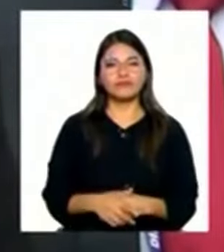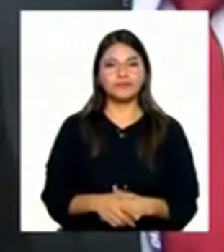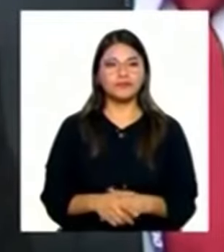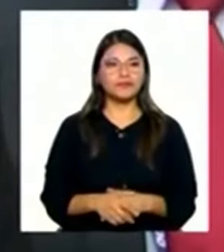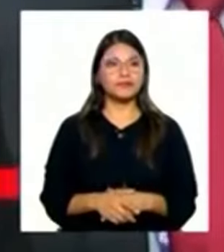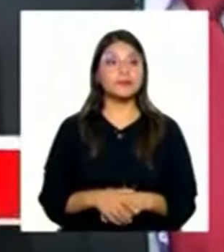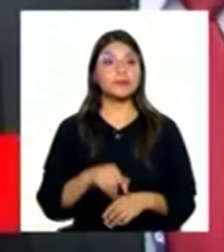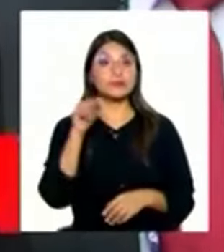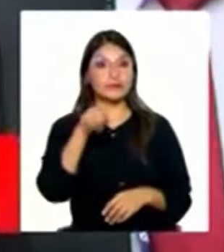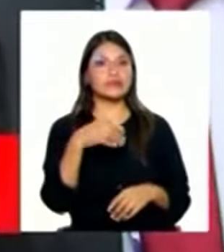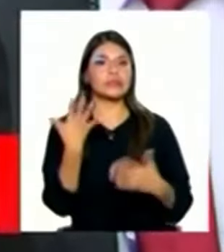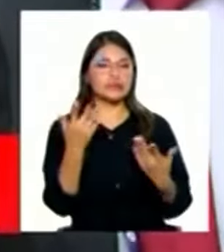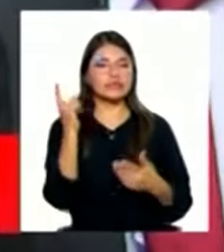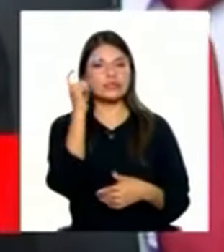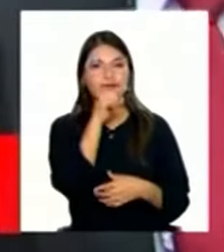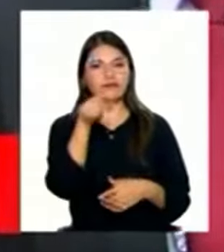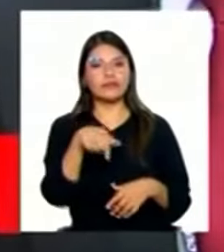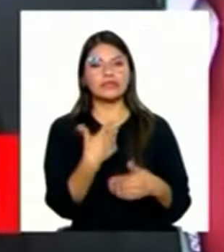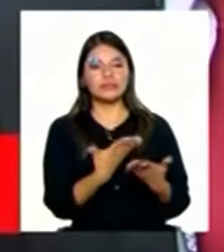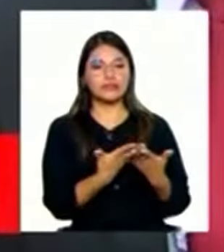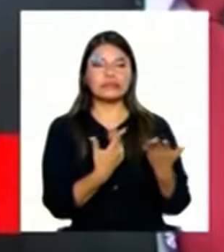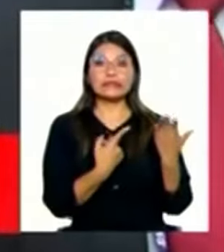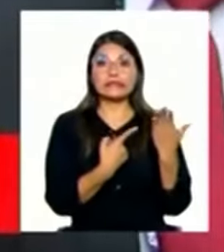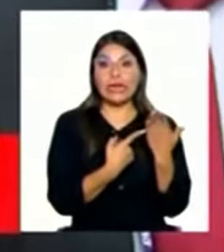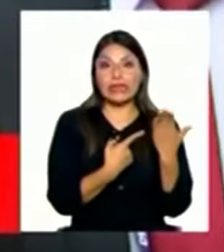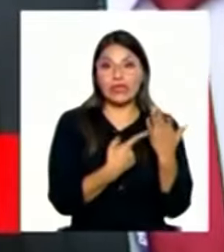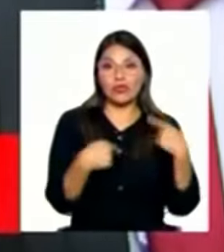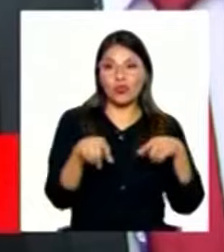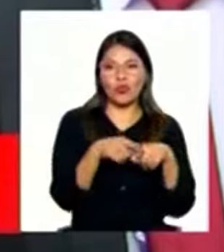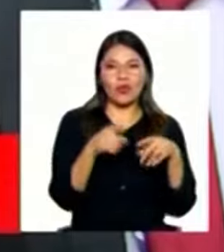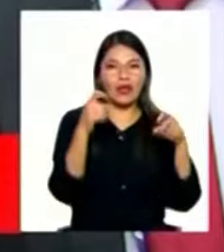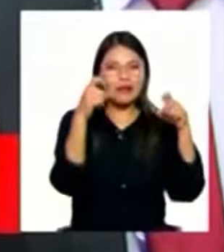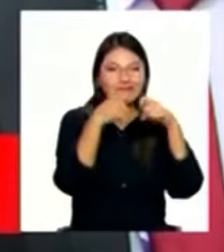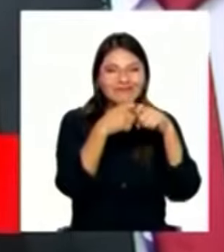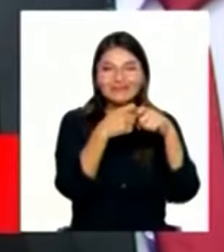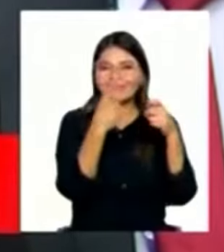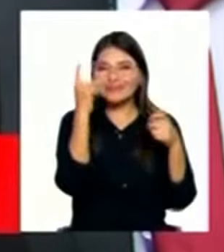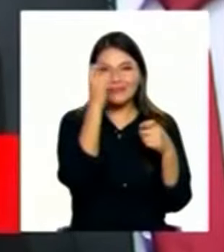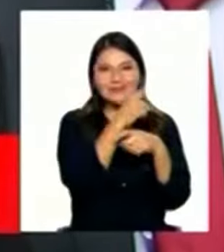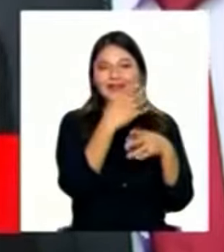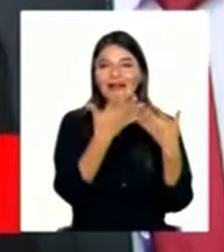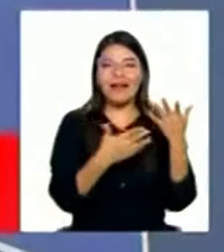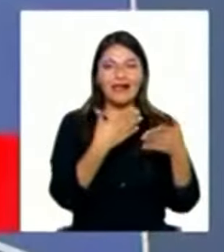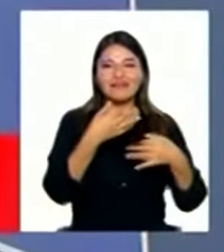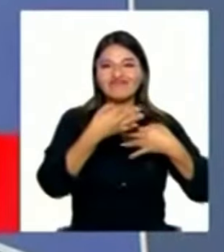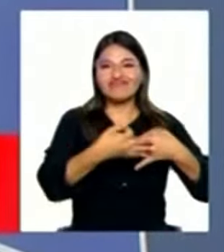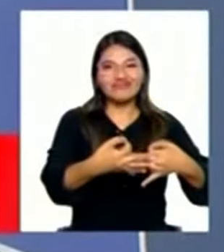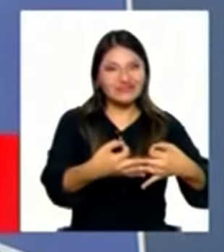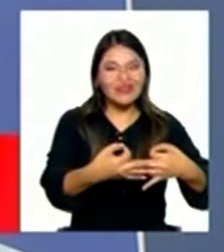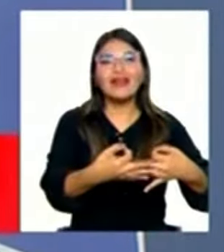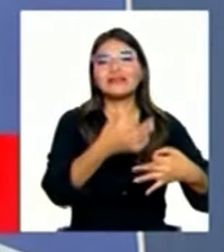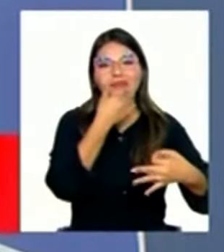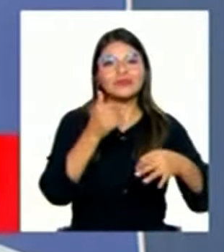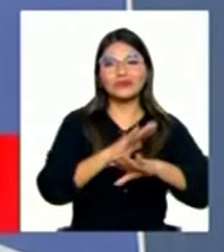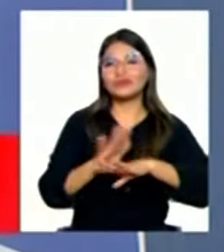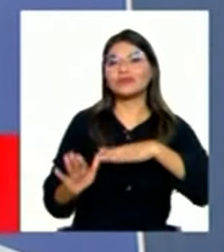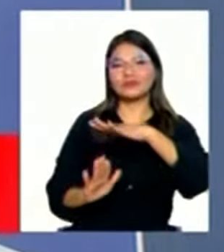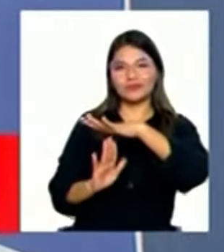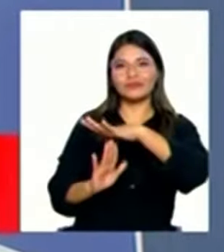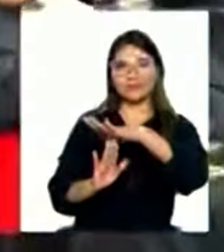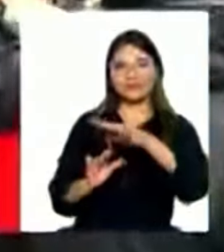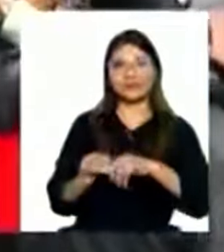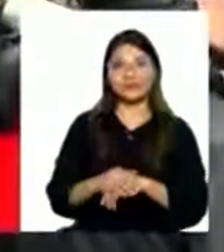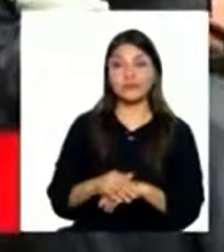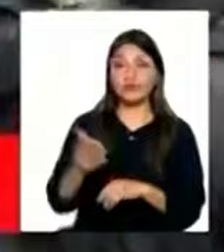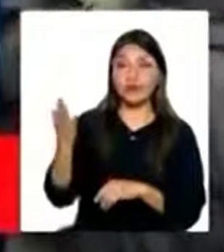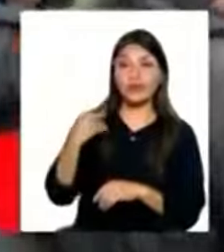El aspecto técnico es el que lamentablemente no ha podido permitirnos llevar a cabo esta diligencia. Las diligencias para revisar